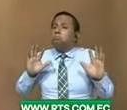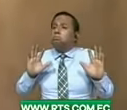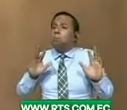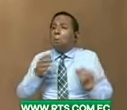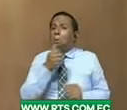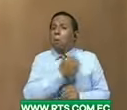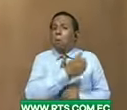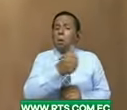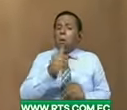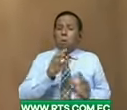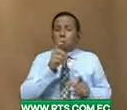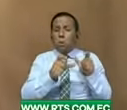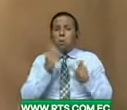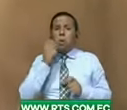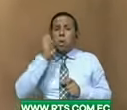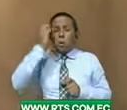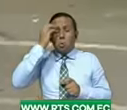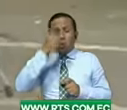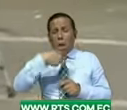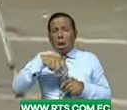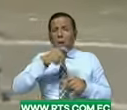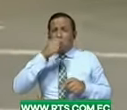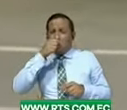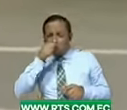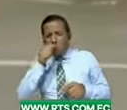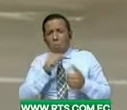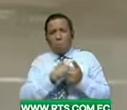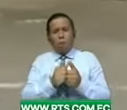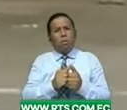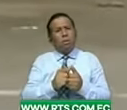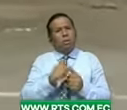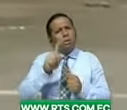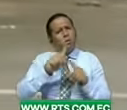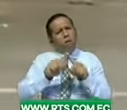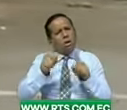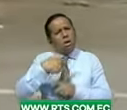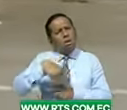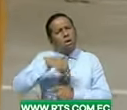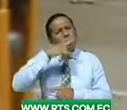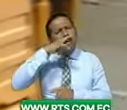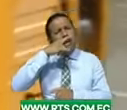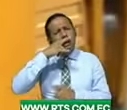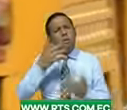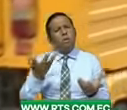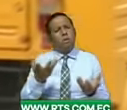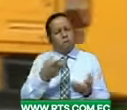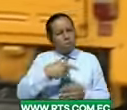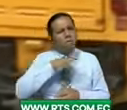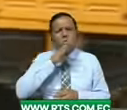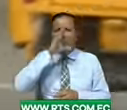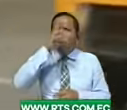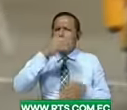tengan su delito, bueno, no sabemos nada nosotros. Pero ahí por los niños tenemos que preocuparlos porque ellos se reúnen